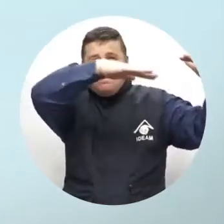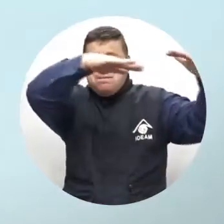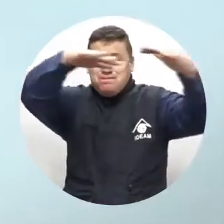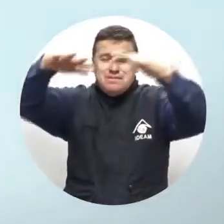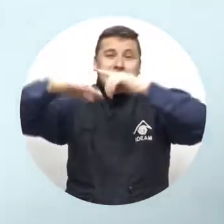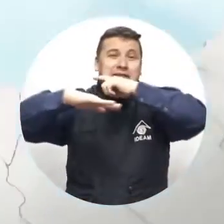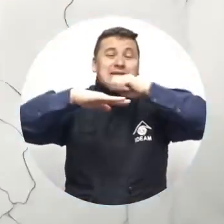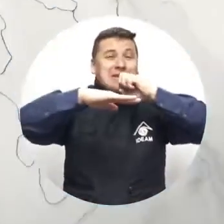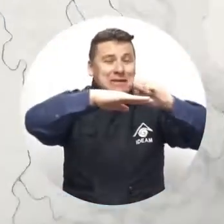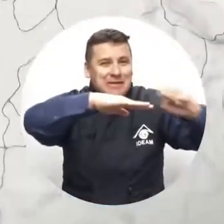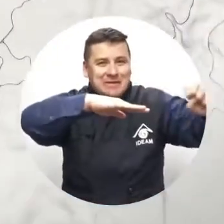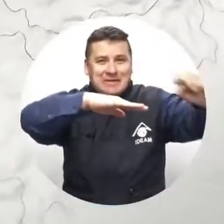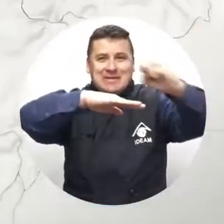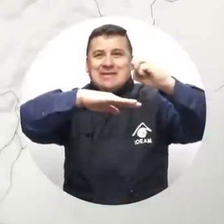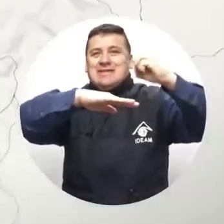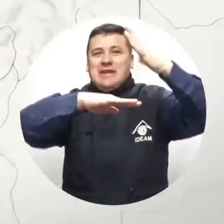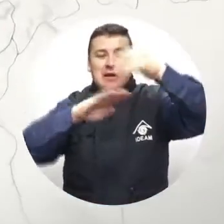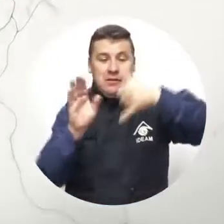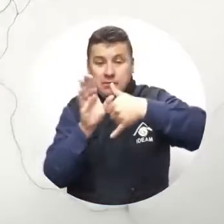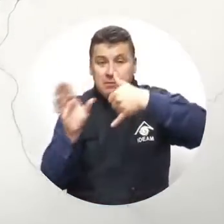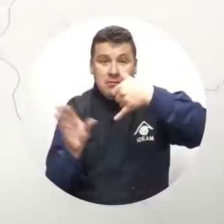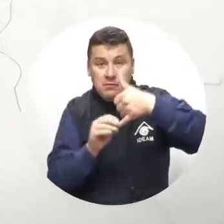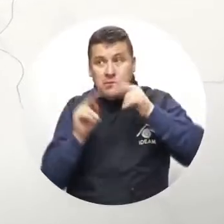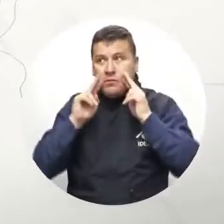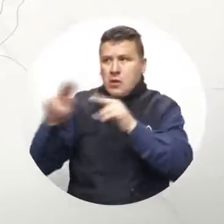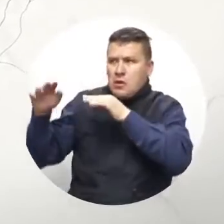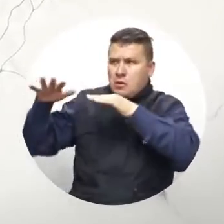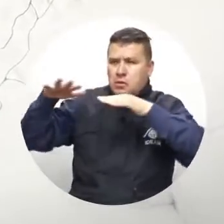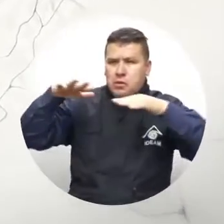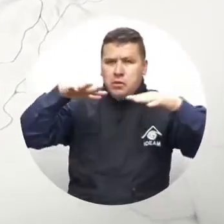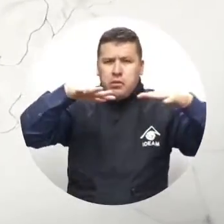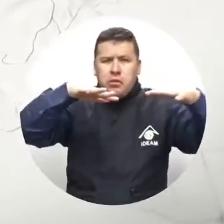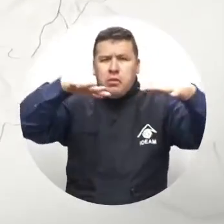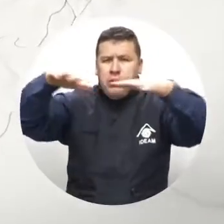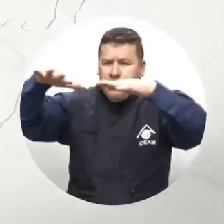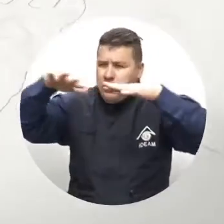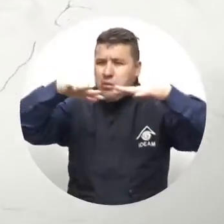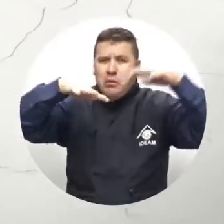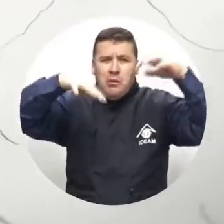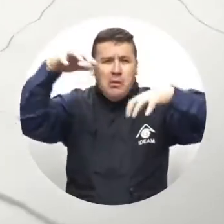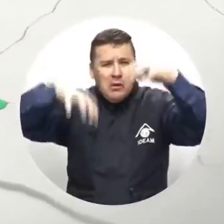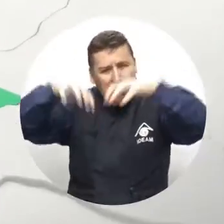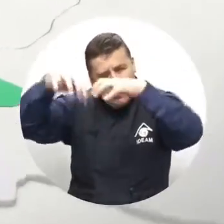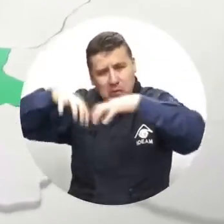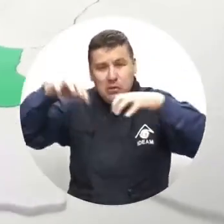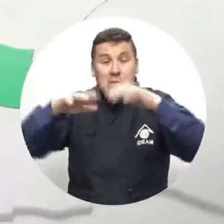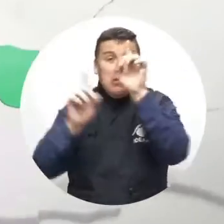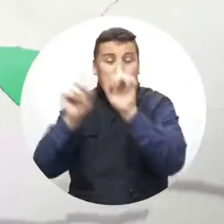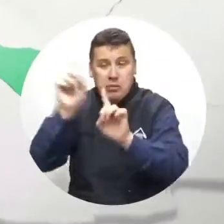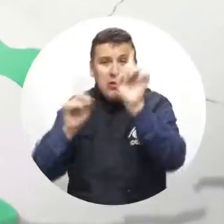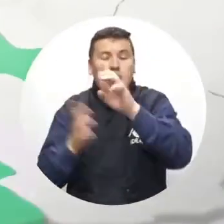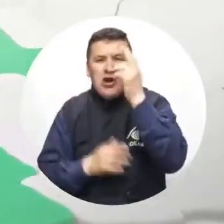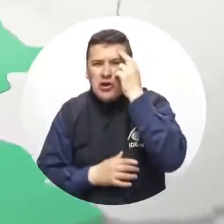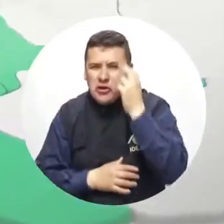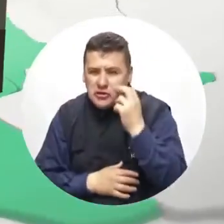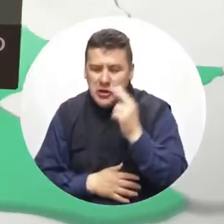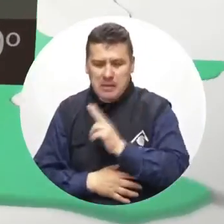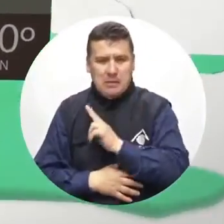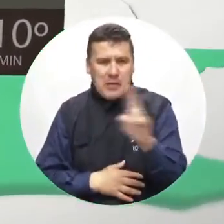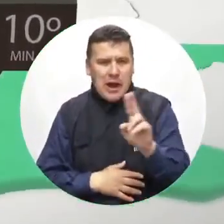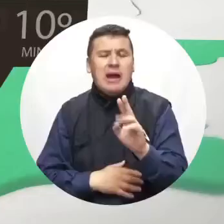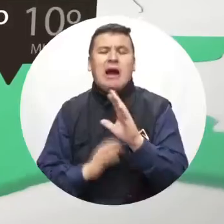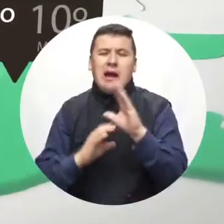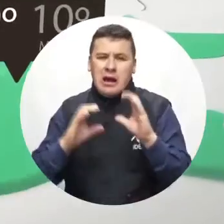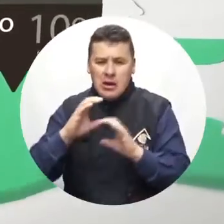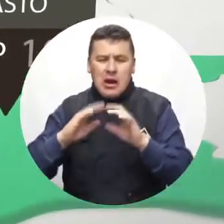con tiempo seco. La región pacífica tendrá tiempo lluvioso con cielo encapotado. Habrá lluvias eléctricas en el Chocó, Valle,